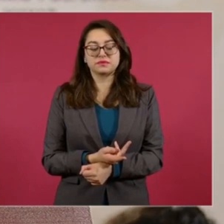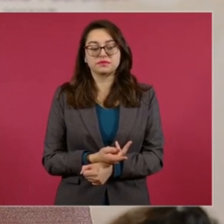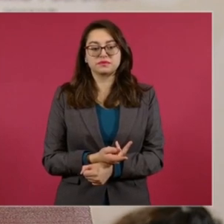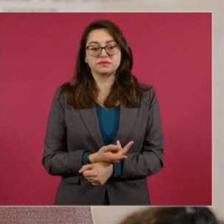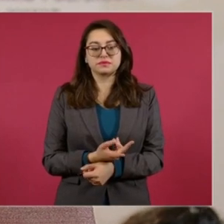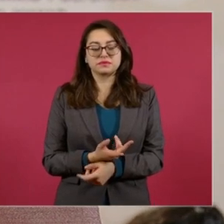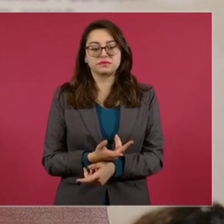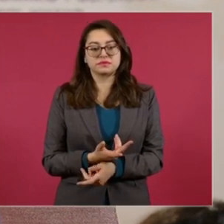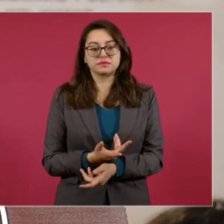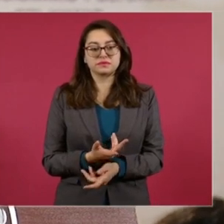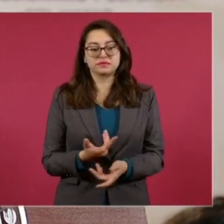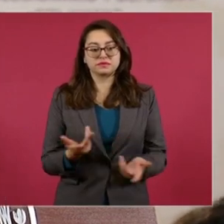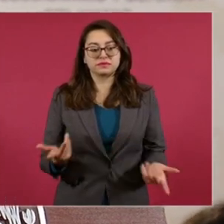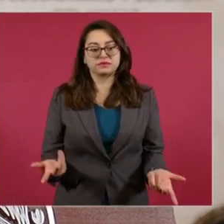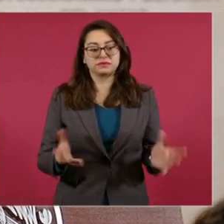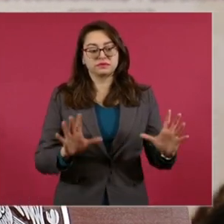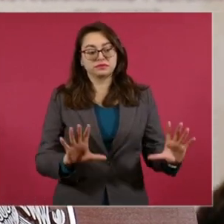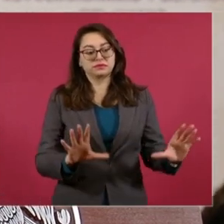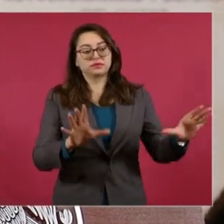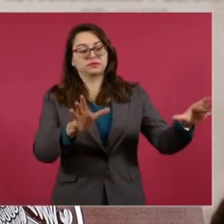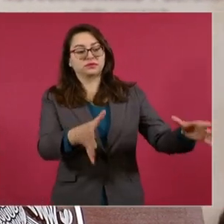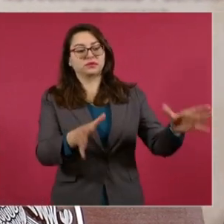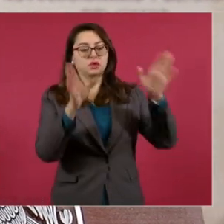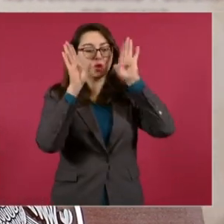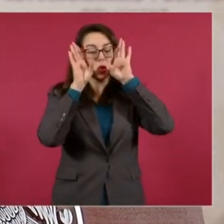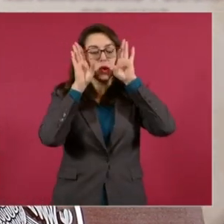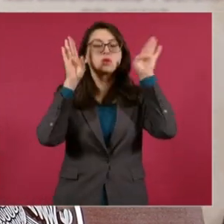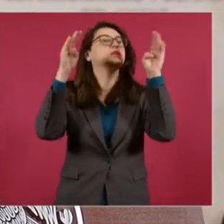del bloque conservador a Estados Unidos,